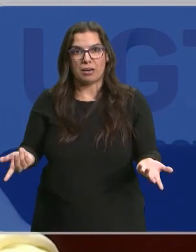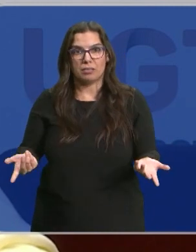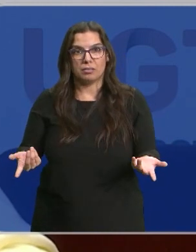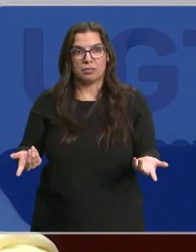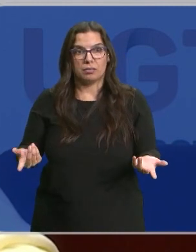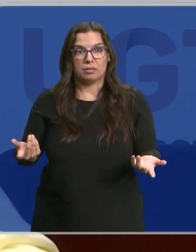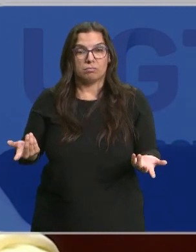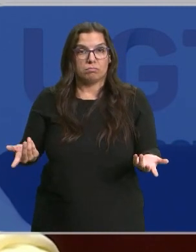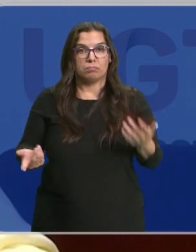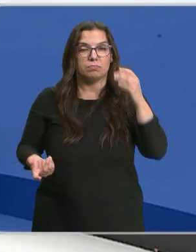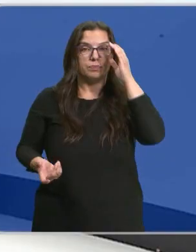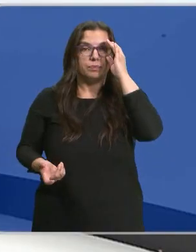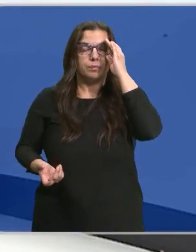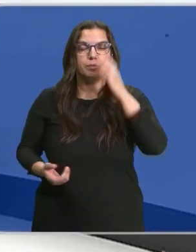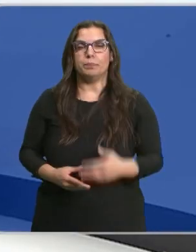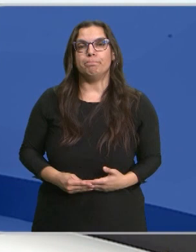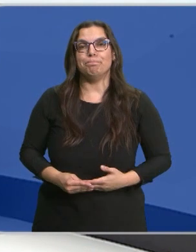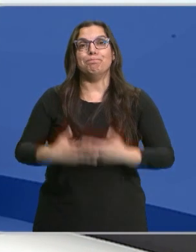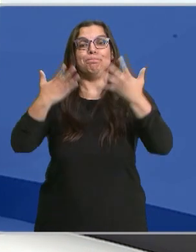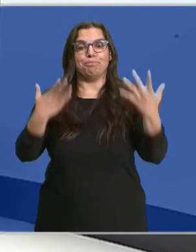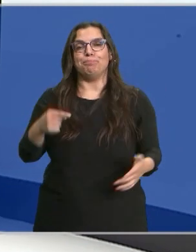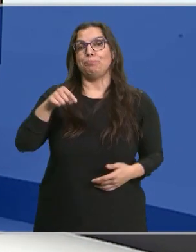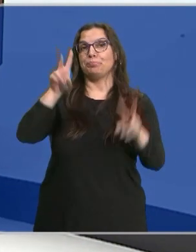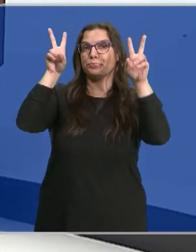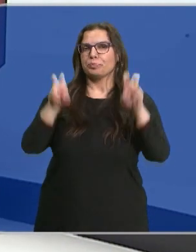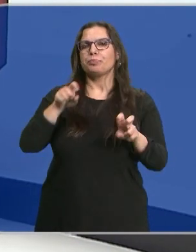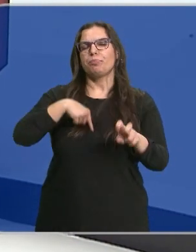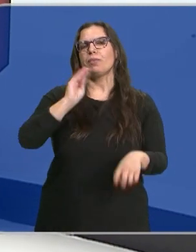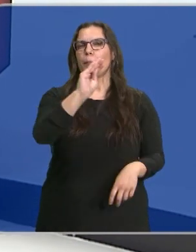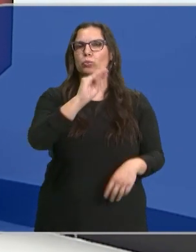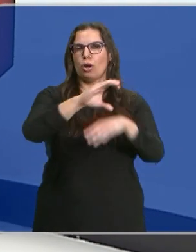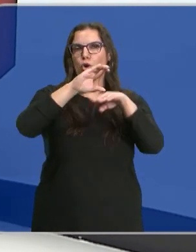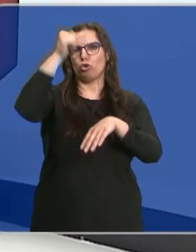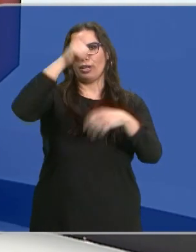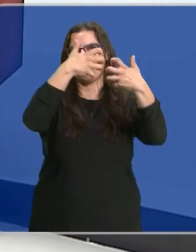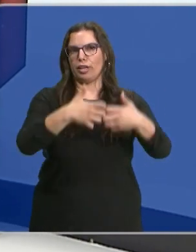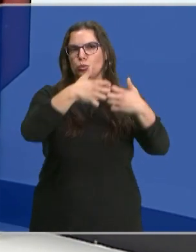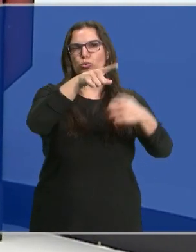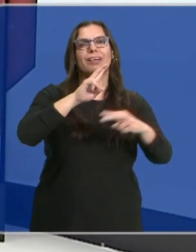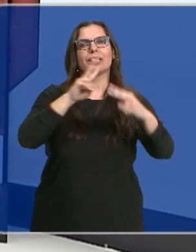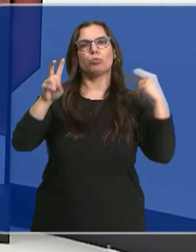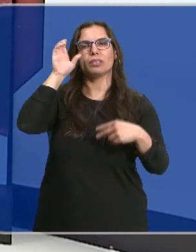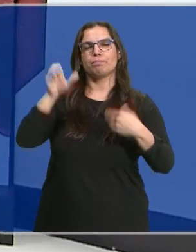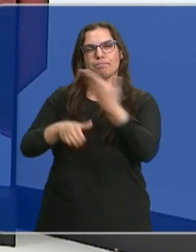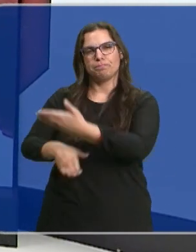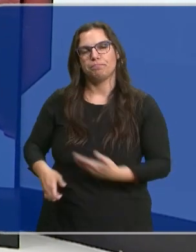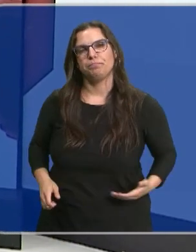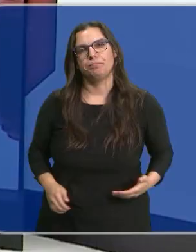salca de la Fundación SERLA. Bueno, pues sobre este asunto se le ha preguntado al consejero de Industria y esto es lo que ha respondido.